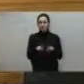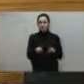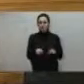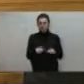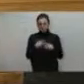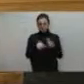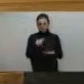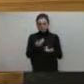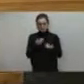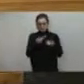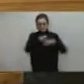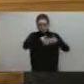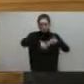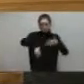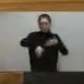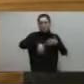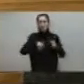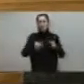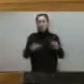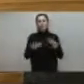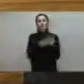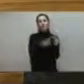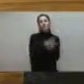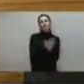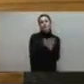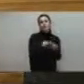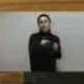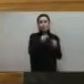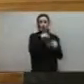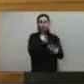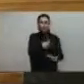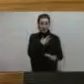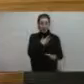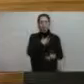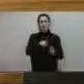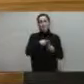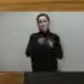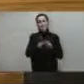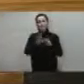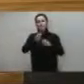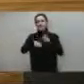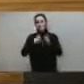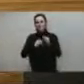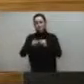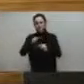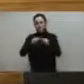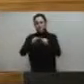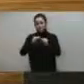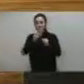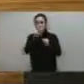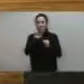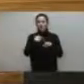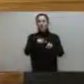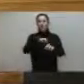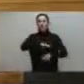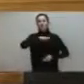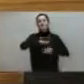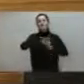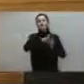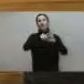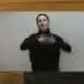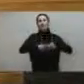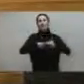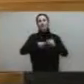proceso de diversificación, combinando su actividad diaria con la transformación de buques, la que le ha permitido mejorar en su capacidad de adaptación